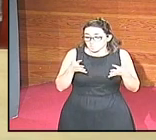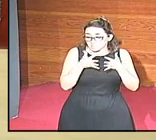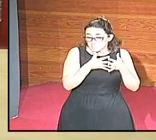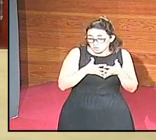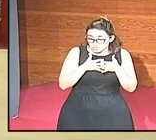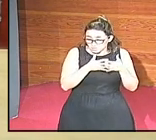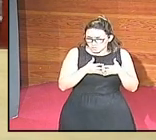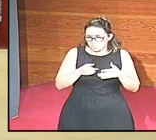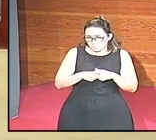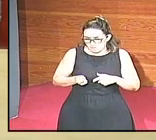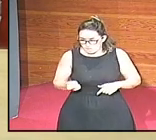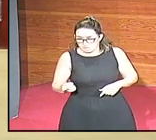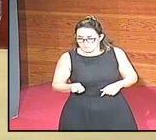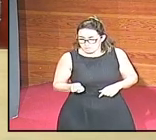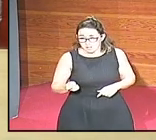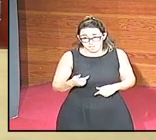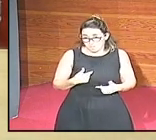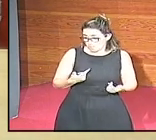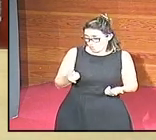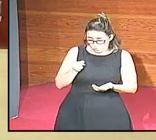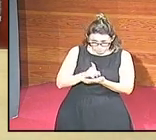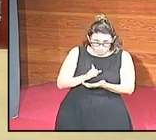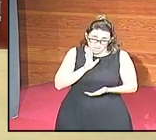han estado pinchando para no sé qué, yo vuelvo a lo mismo, o sea,